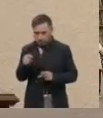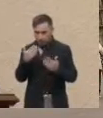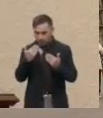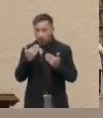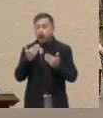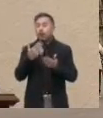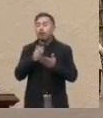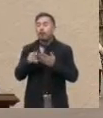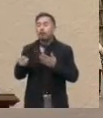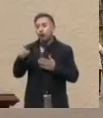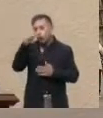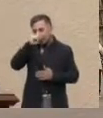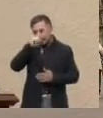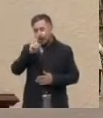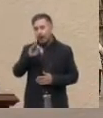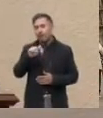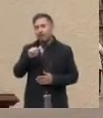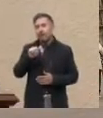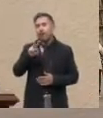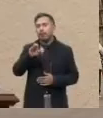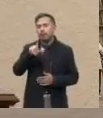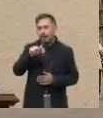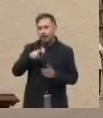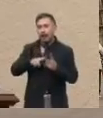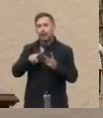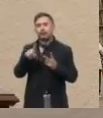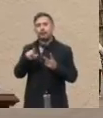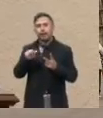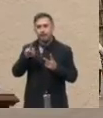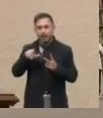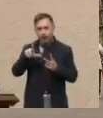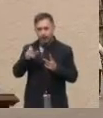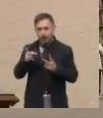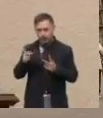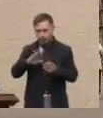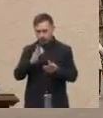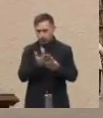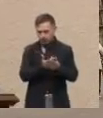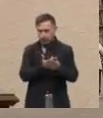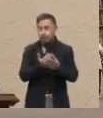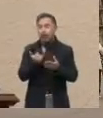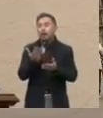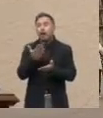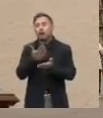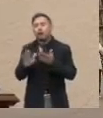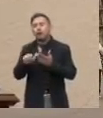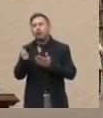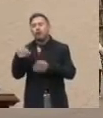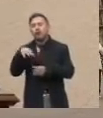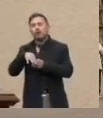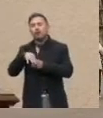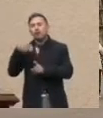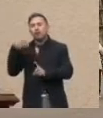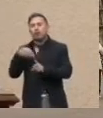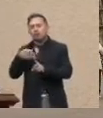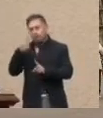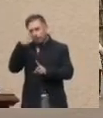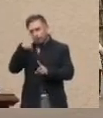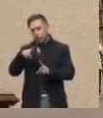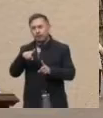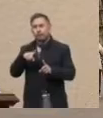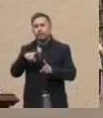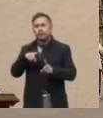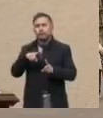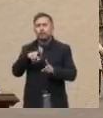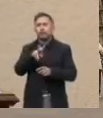consejeras Fabela y Zavala. Y luego, en lo particular, por lo que hace a la suspensión de